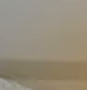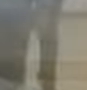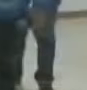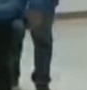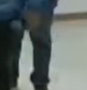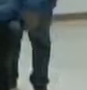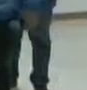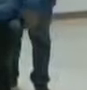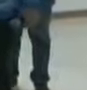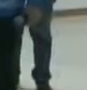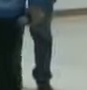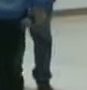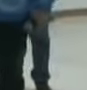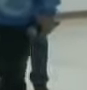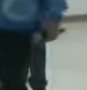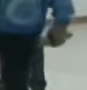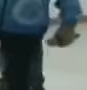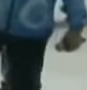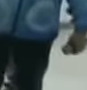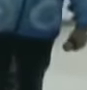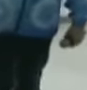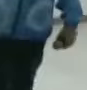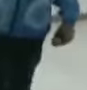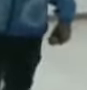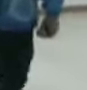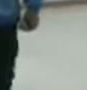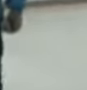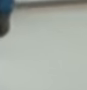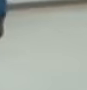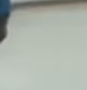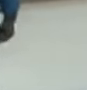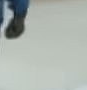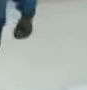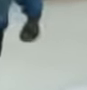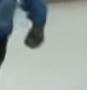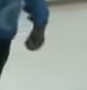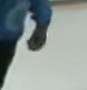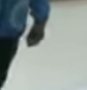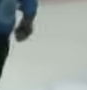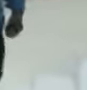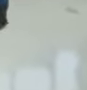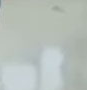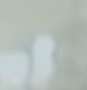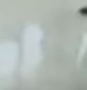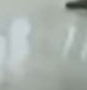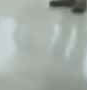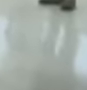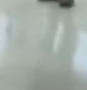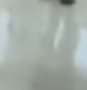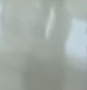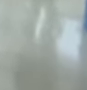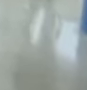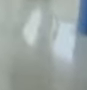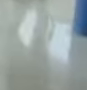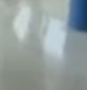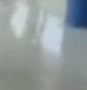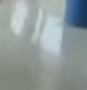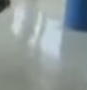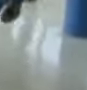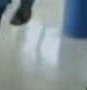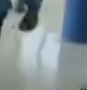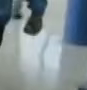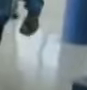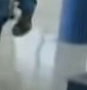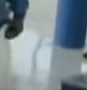veamos Buenas tardes pues a todo carabobo estamos en el complejo hidrológico batalla de carabobo un